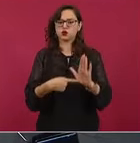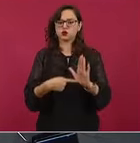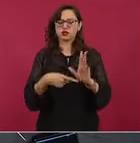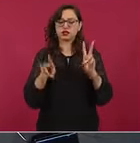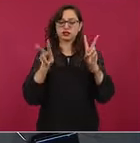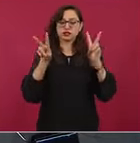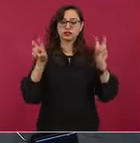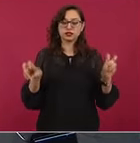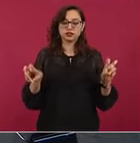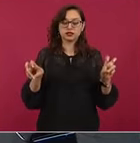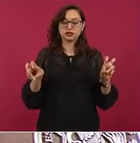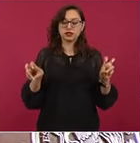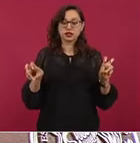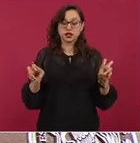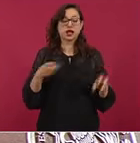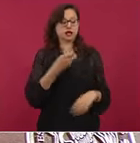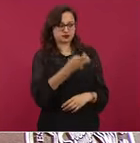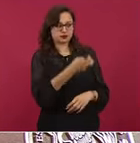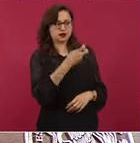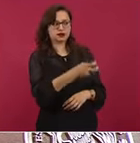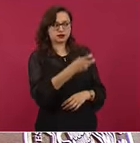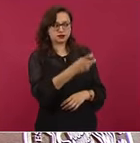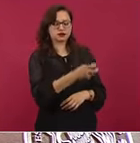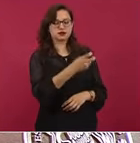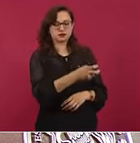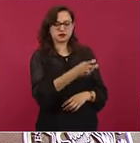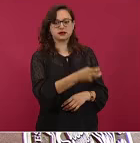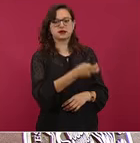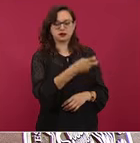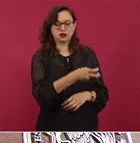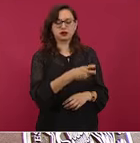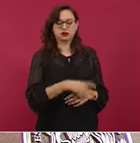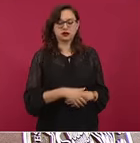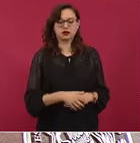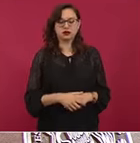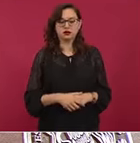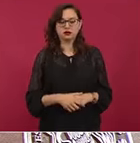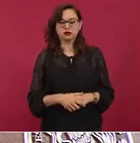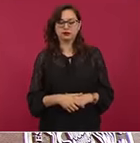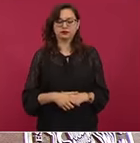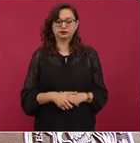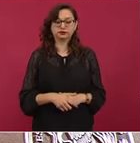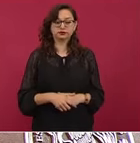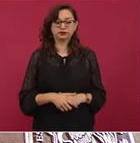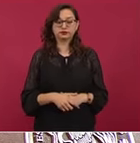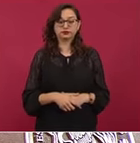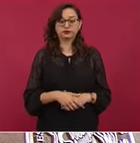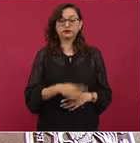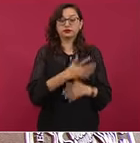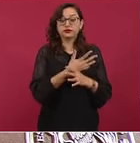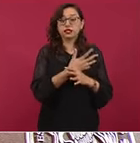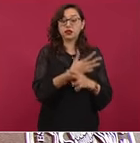Es eso. Sí, es la que él dice, va a llegar a